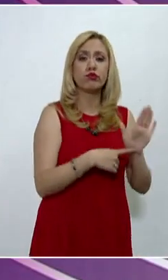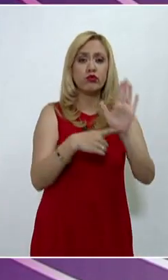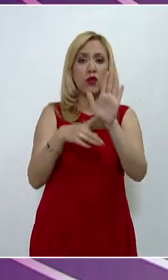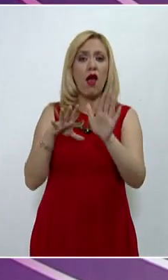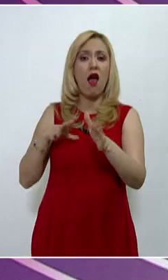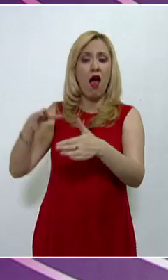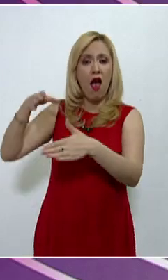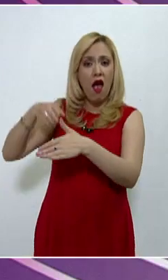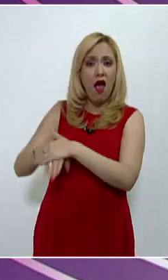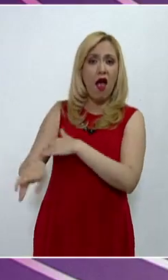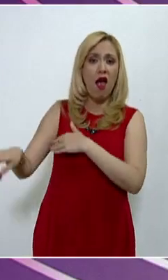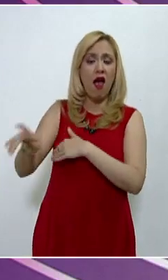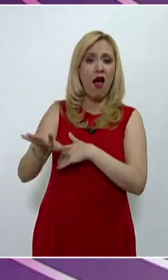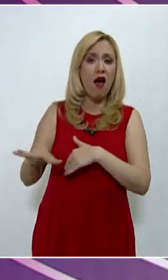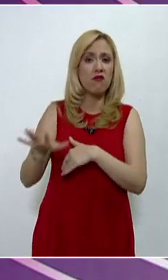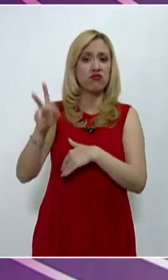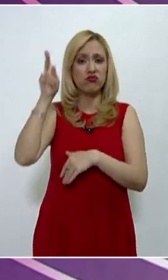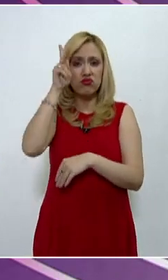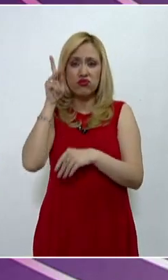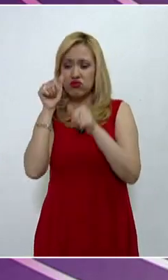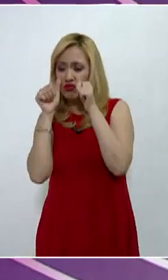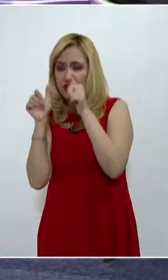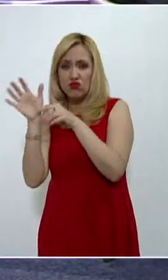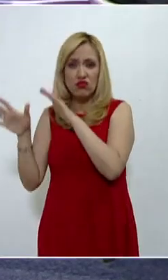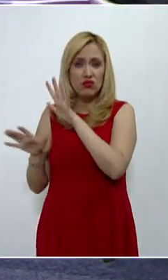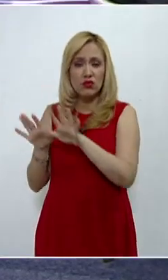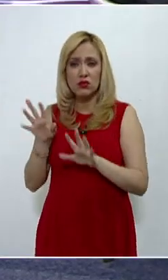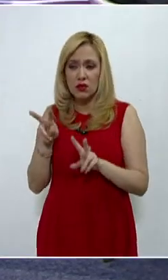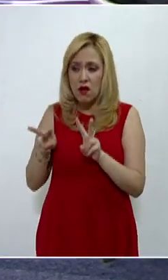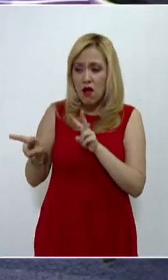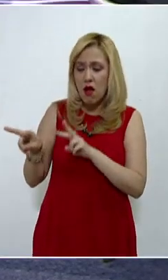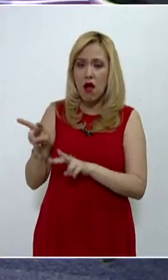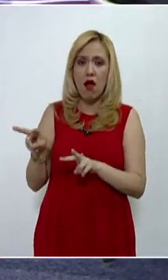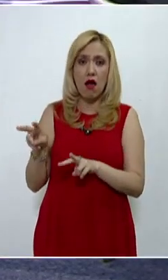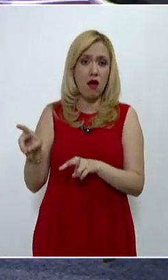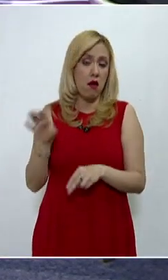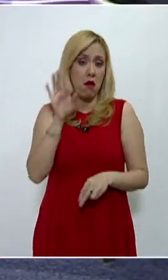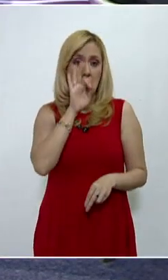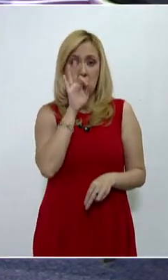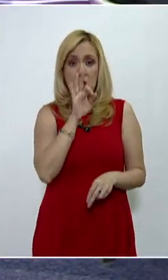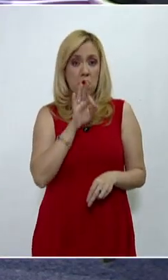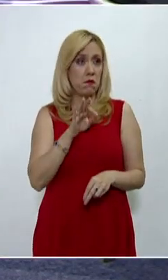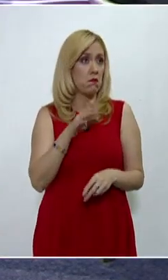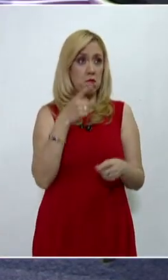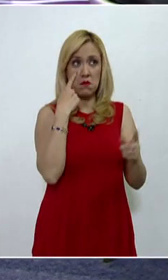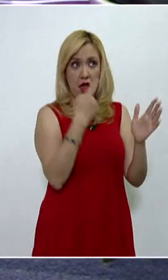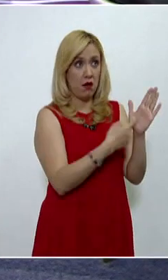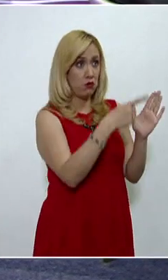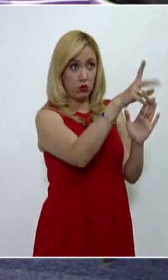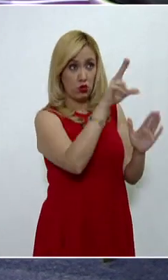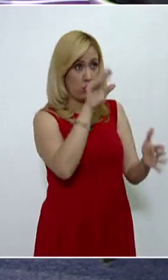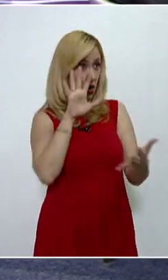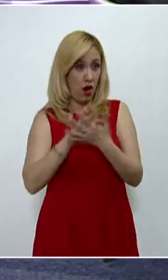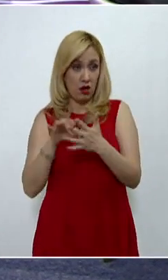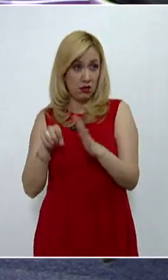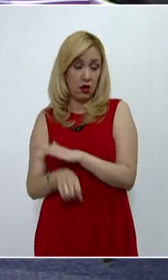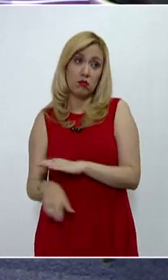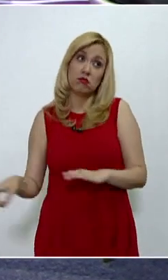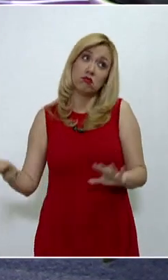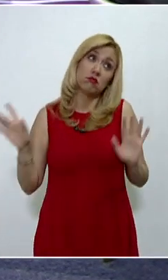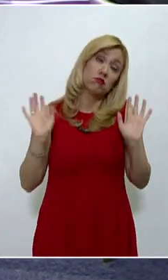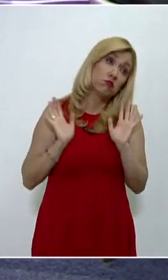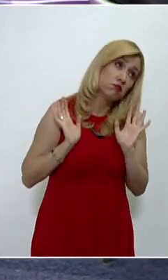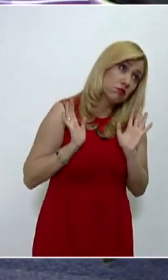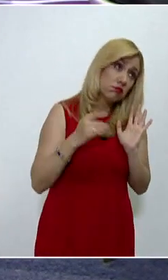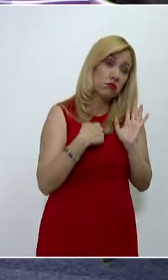especulación hipotética, ¿no?, de manera objetiva, que si no se impone esta medida cautelar, se podrían estar